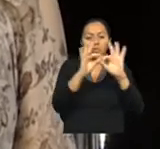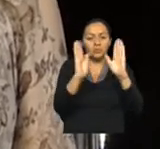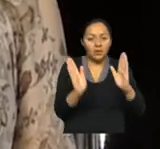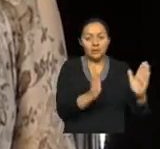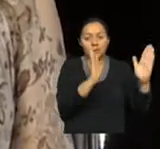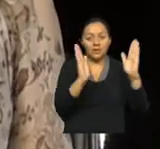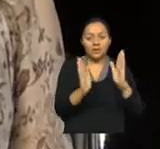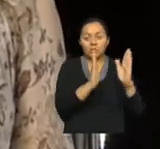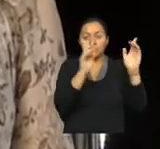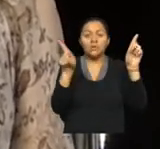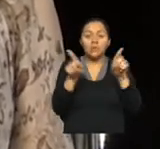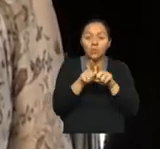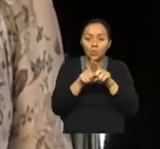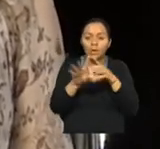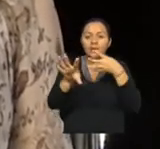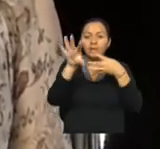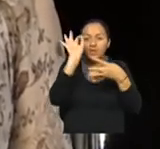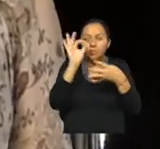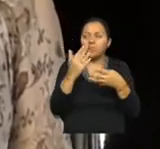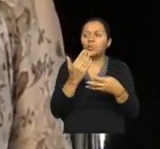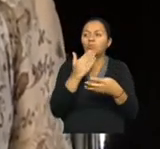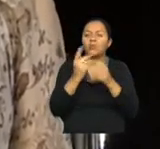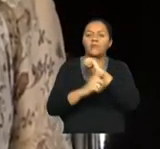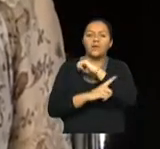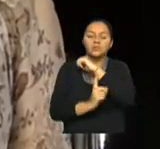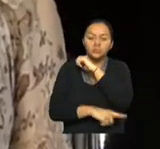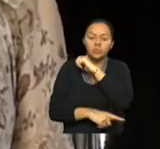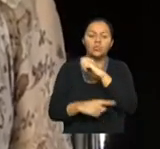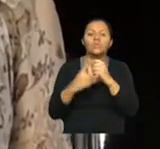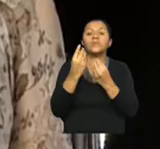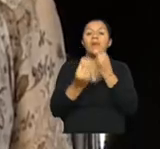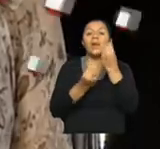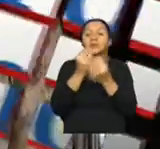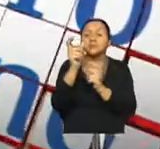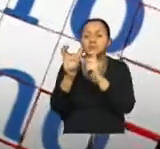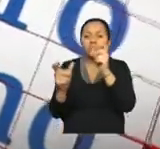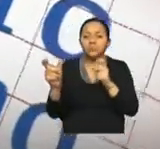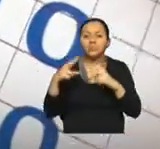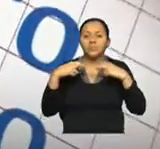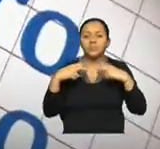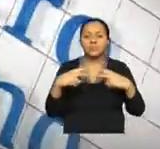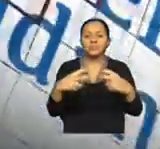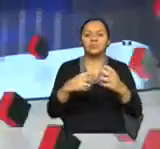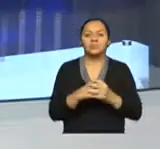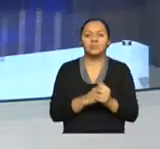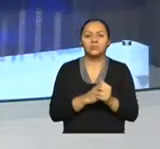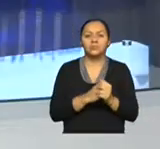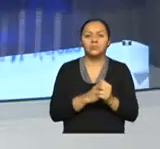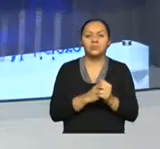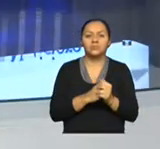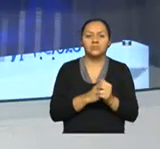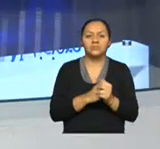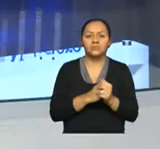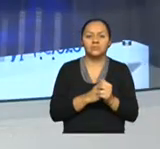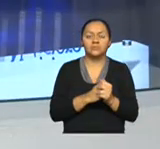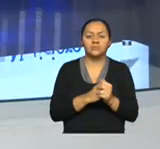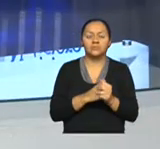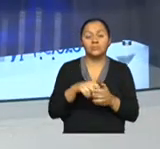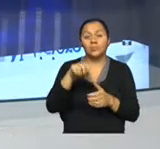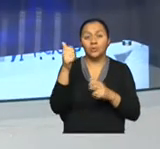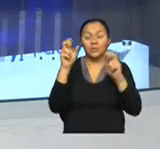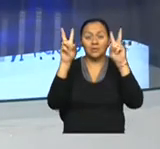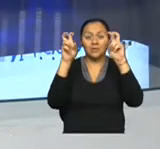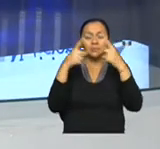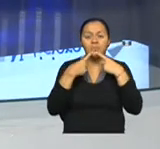el tipo de delito, el tipo de infracción por la que la persona está investigada o se encuentra acusada. En otro tema, el